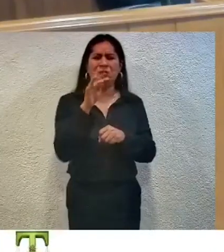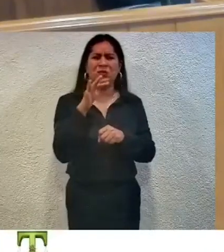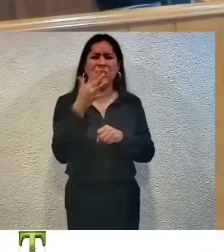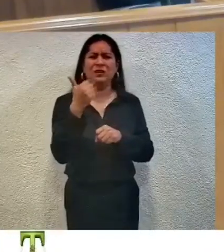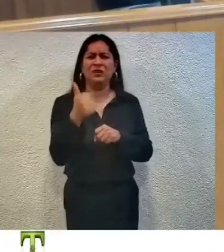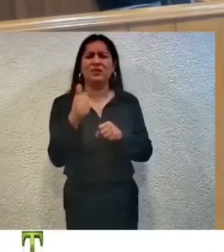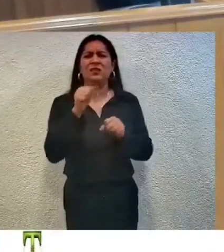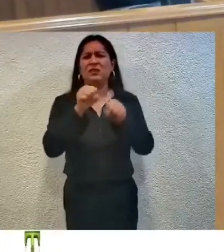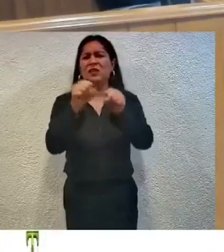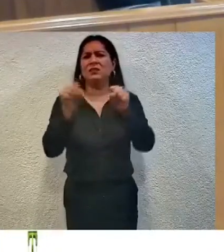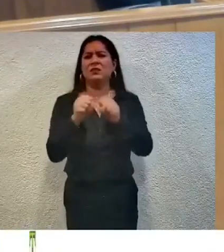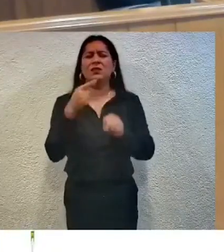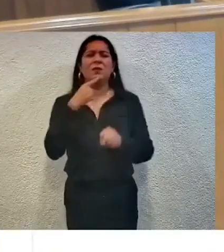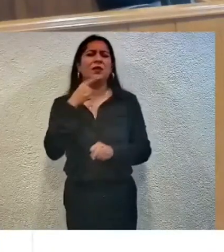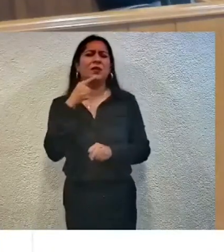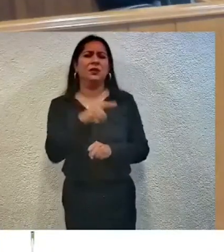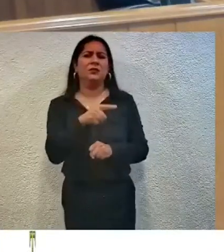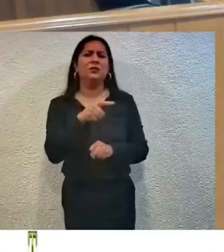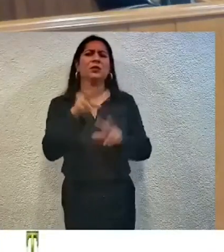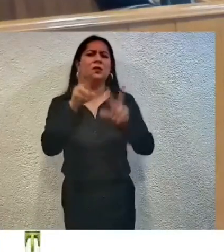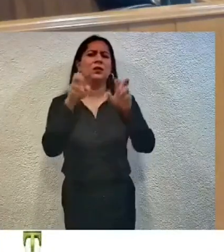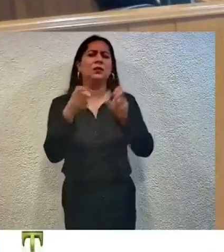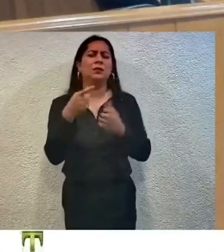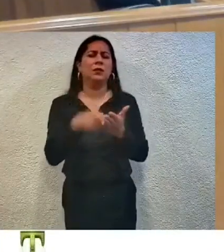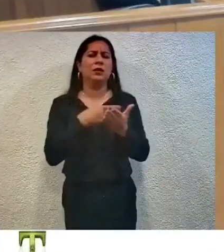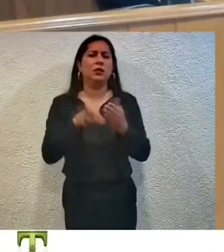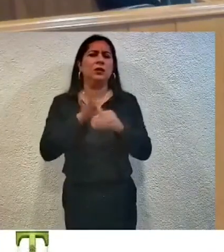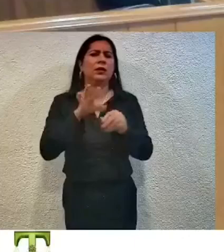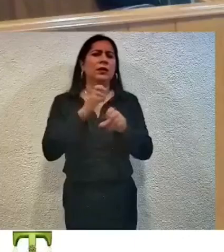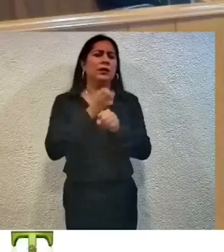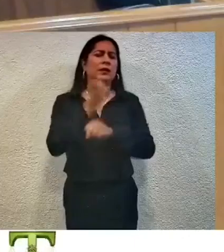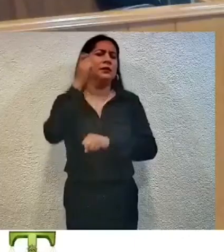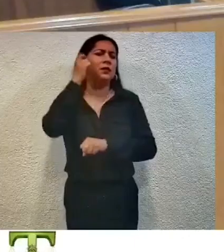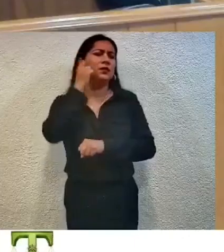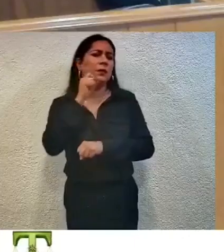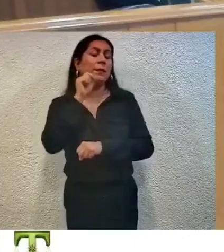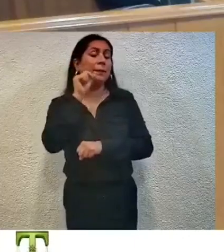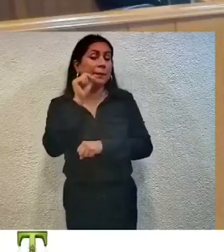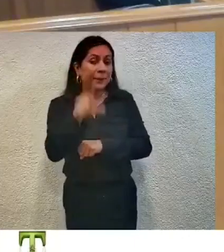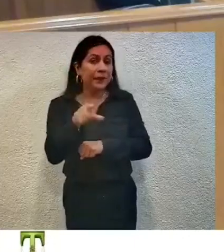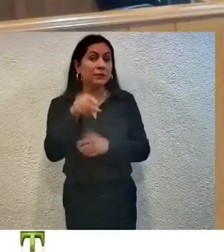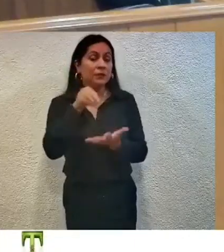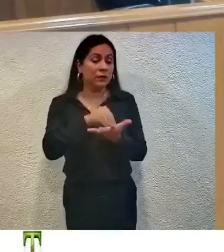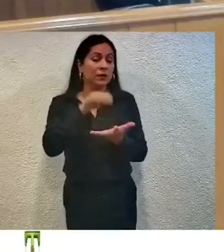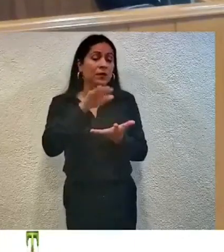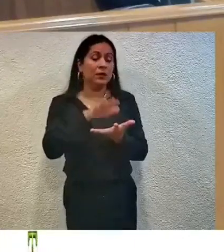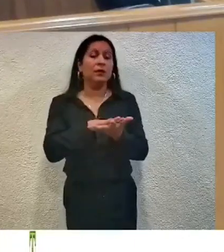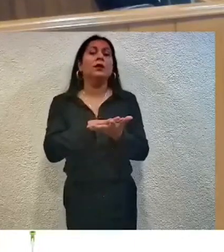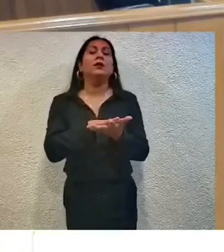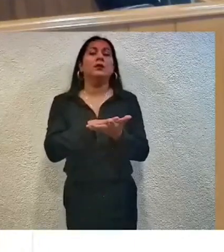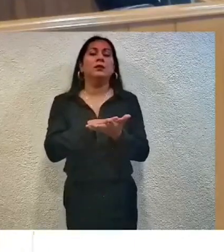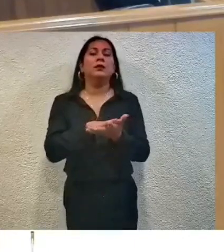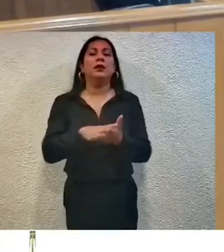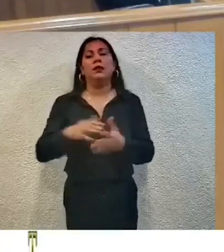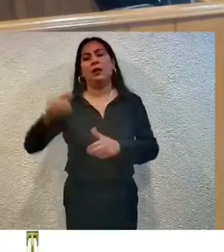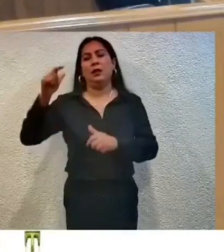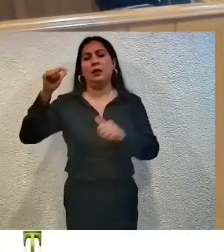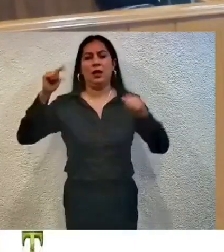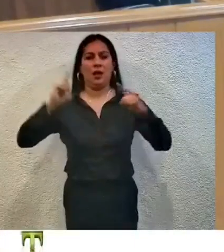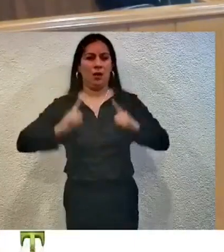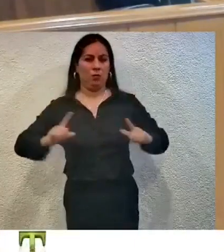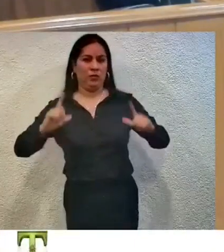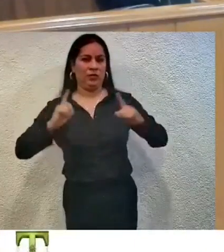del Sistema de Medios de Impugnación en materia electoral del Estado de Guerrero, mismo que ratificaron ante la presencia judicial de la